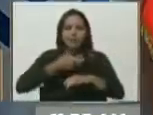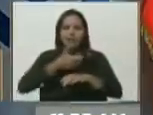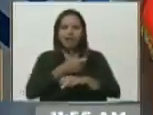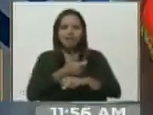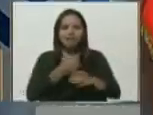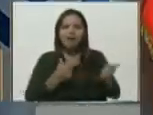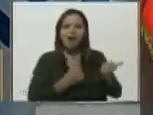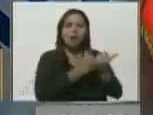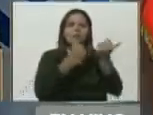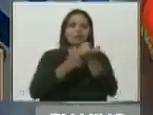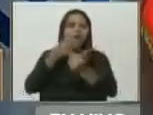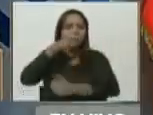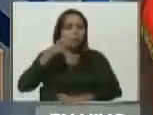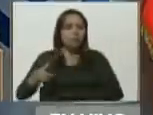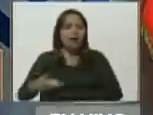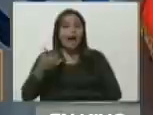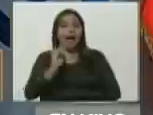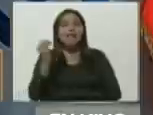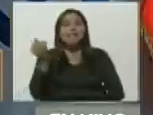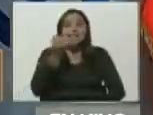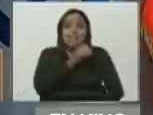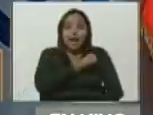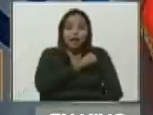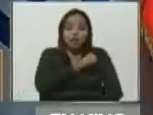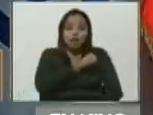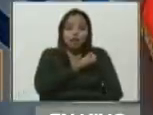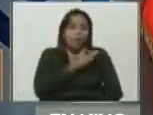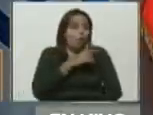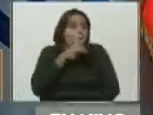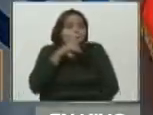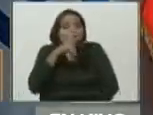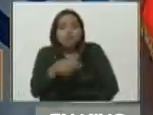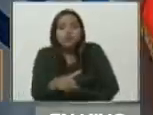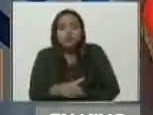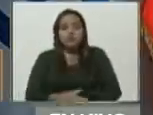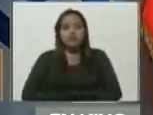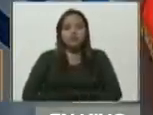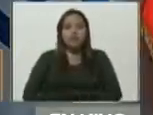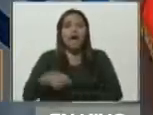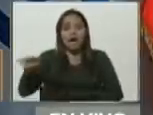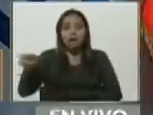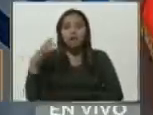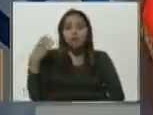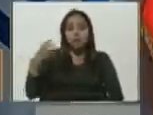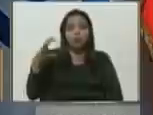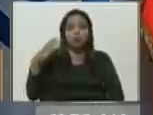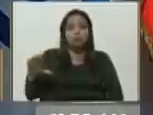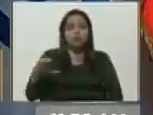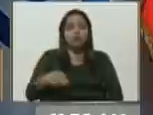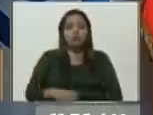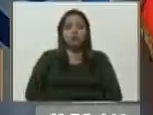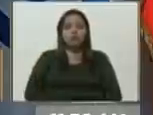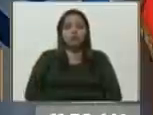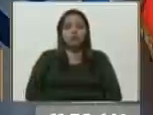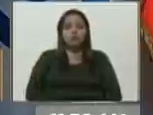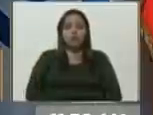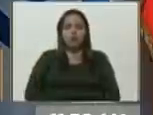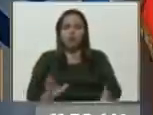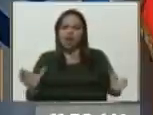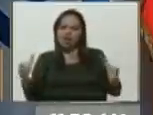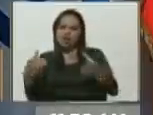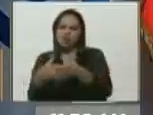del pueblo, han sido asesinados brutalmente en Colombia por el sector